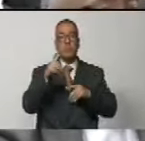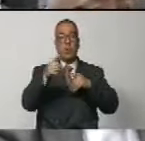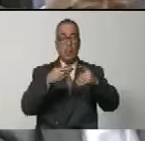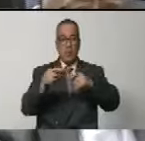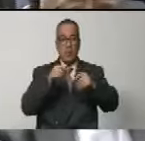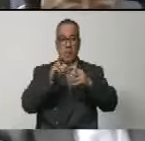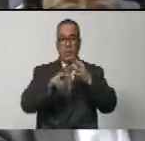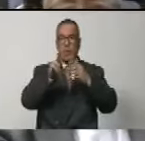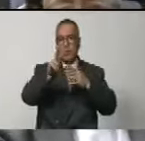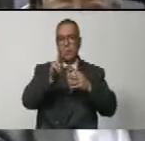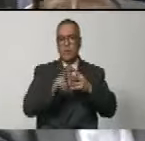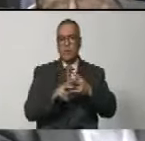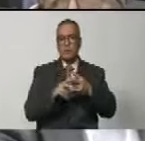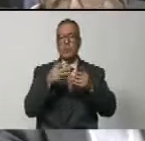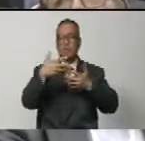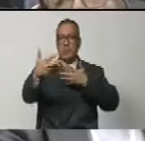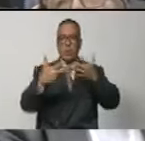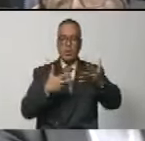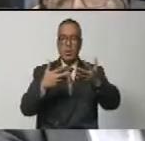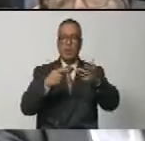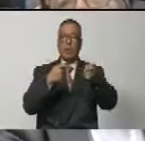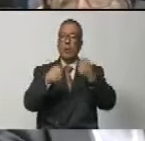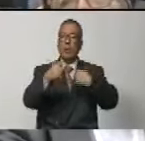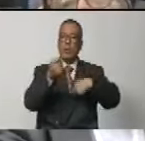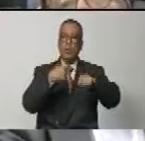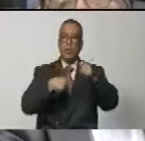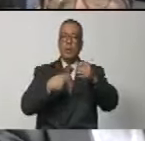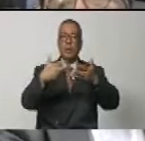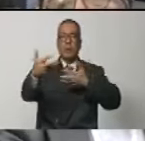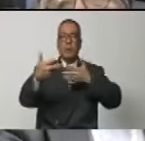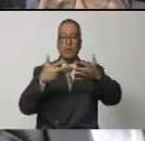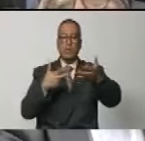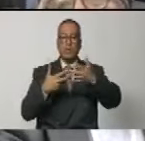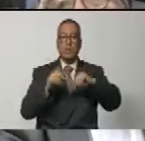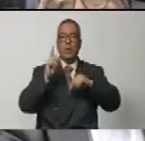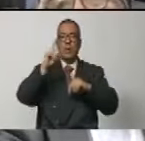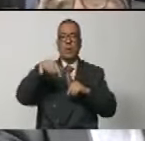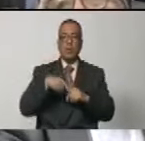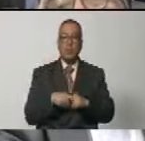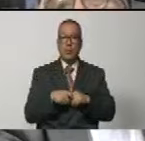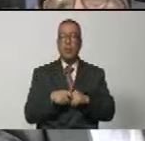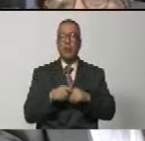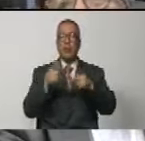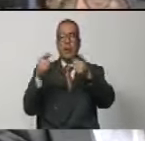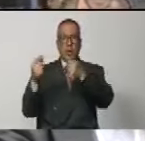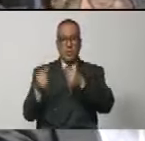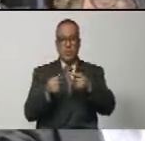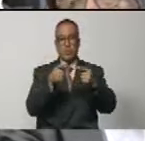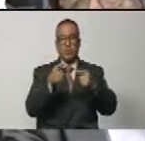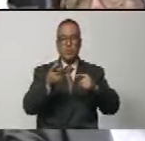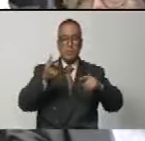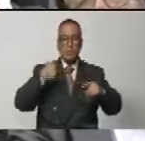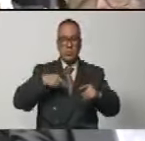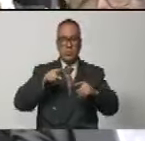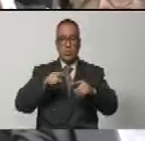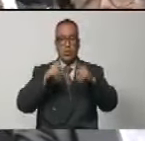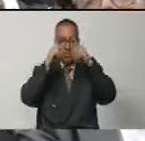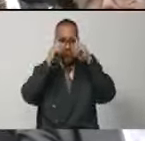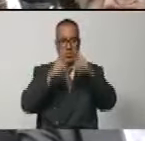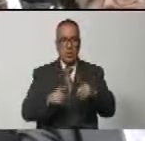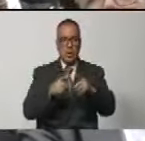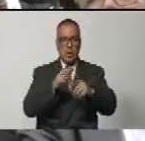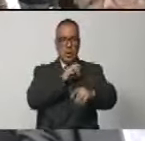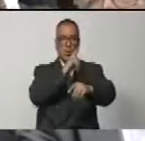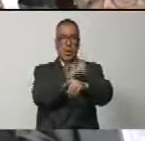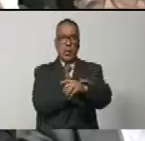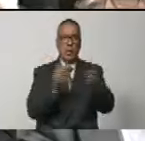dinamización de las mismas para el intercambio comercial, el intercambio también financiero, debe concretarse en